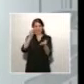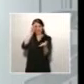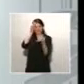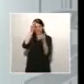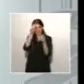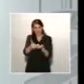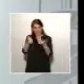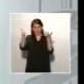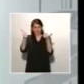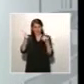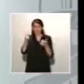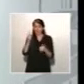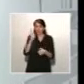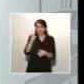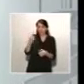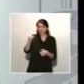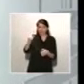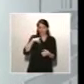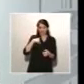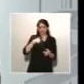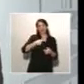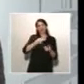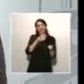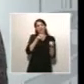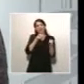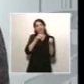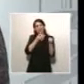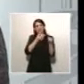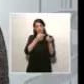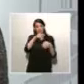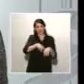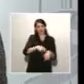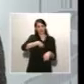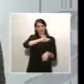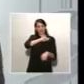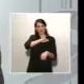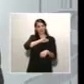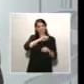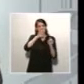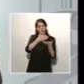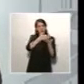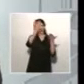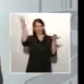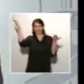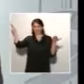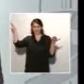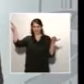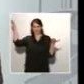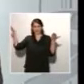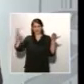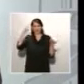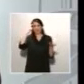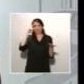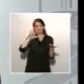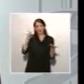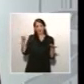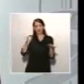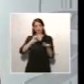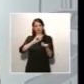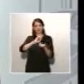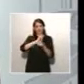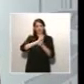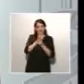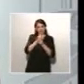similares a lo esperado, a cómo esperábamos que el virus se comportara cuando estuviera circulando